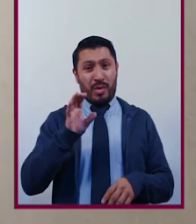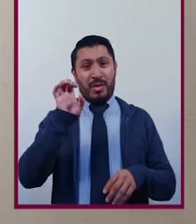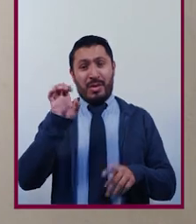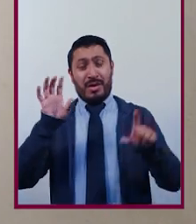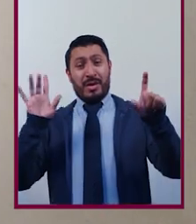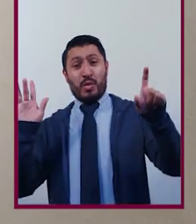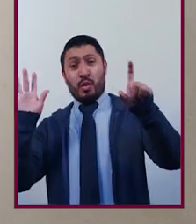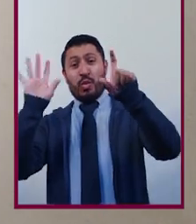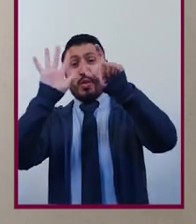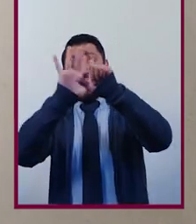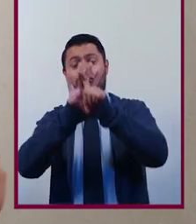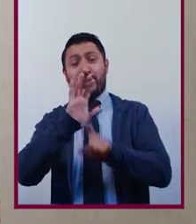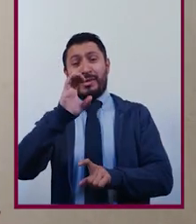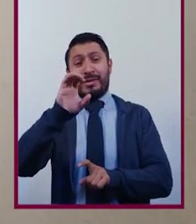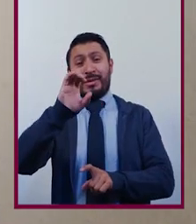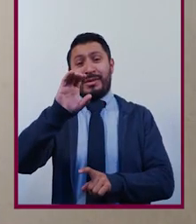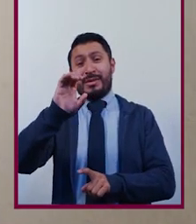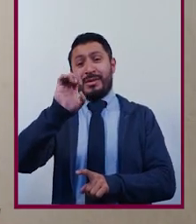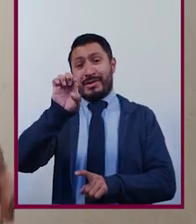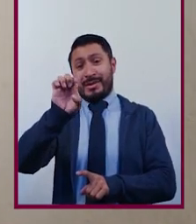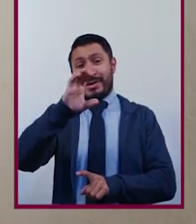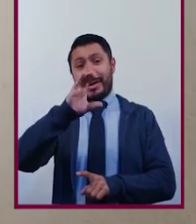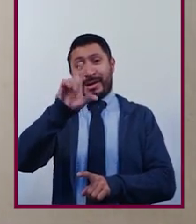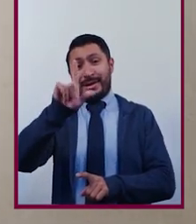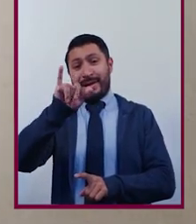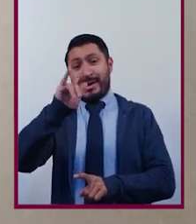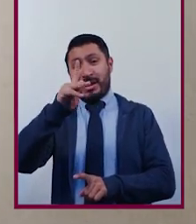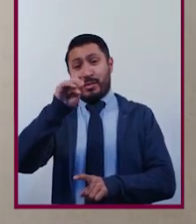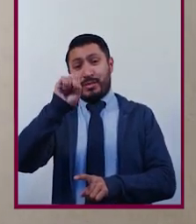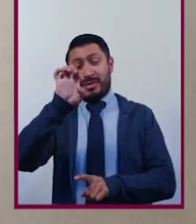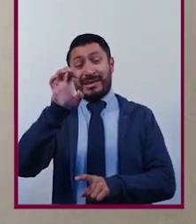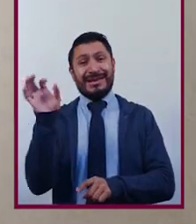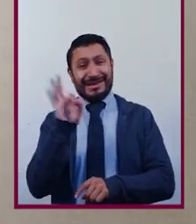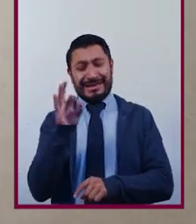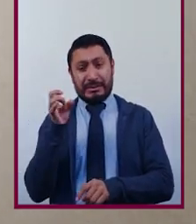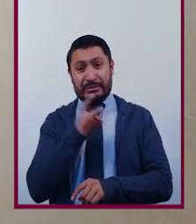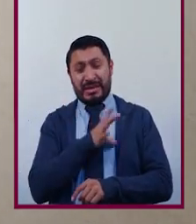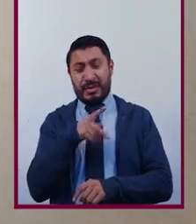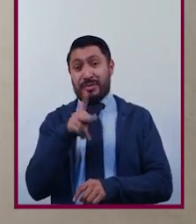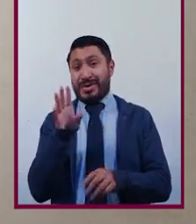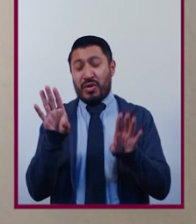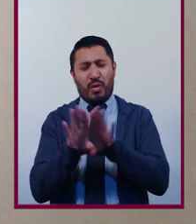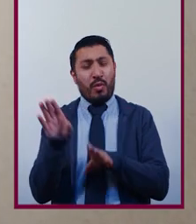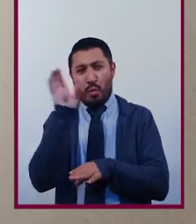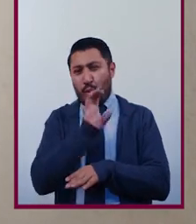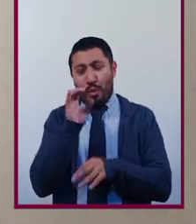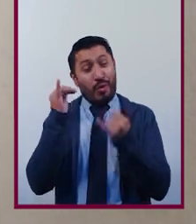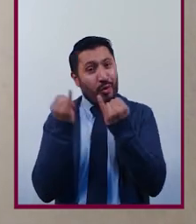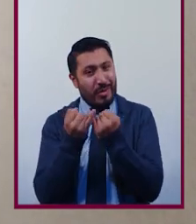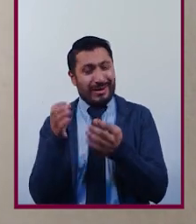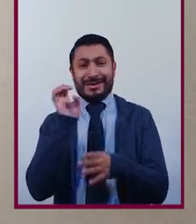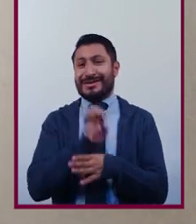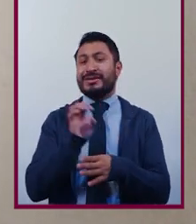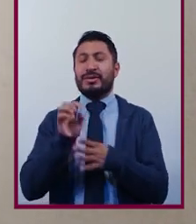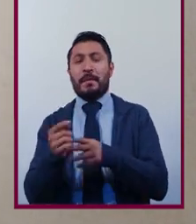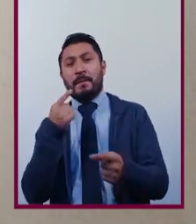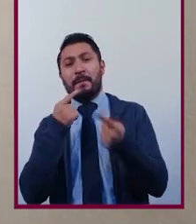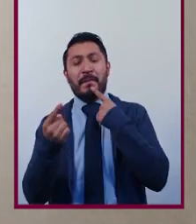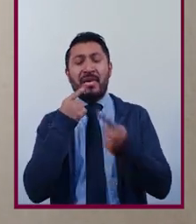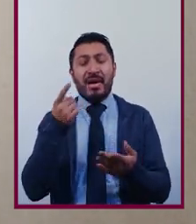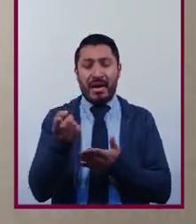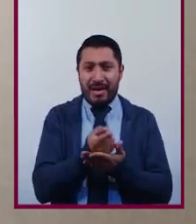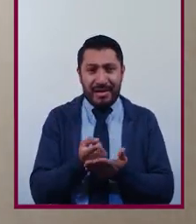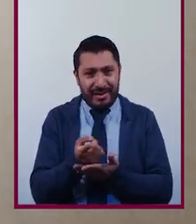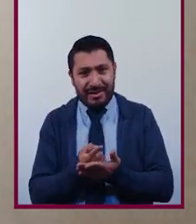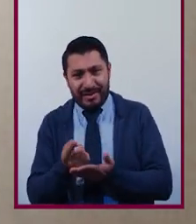eclipse? Seguro se quedaban muertos de miedo, pero también llenos de curiosidad. Y entonces se pondrían a discutir, a hacer